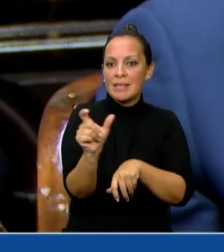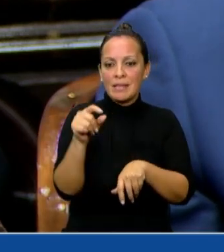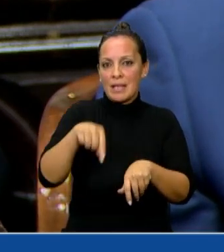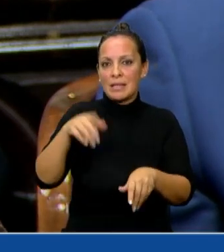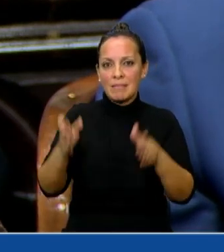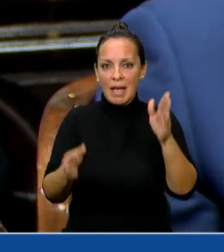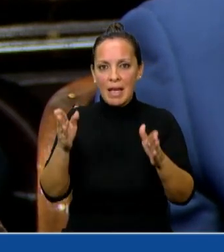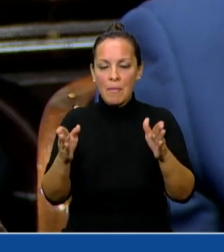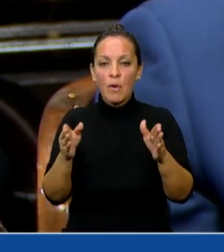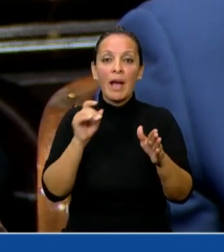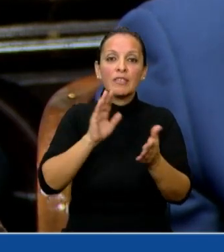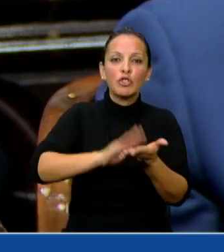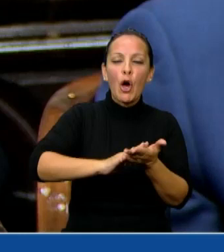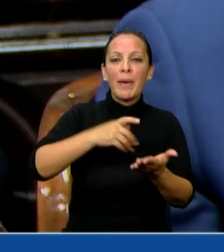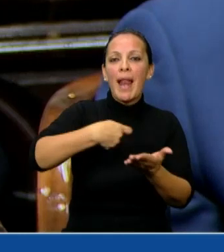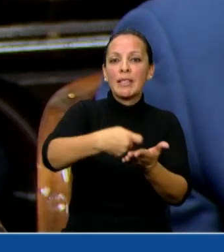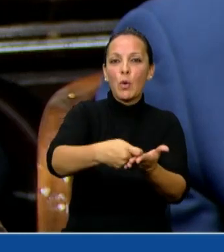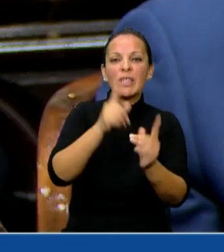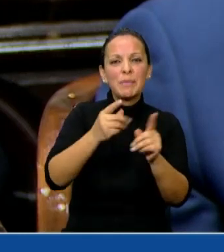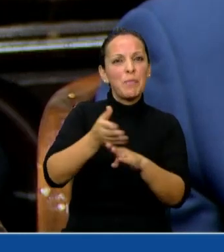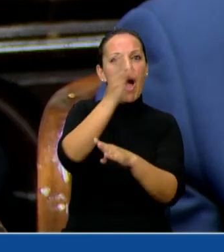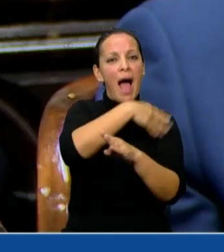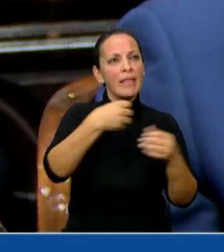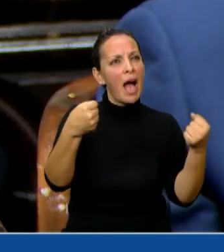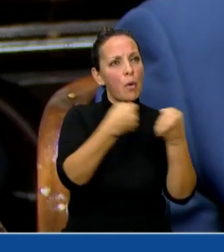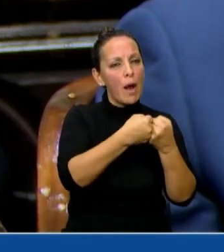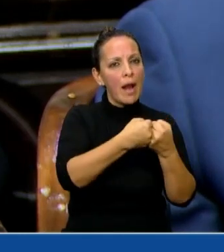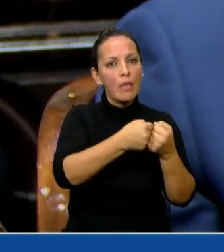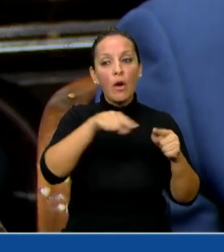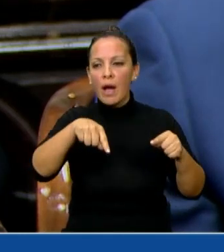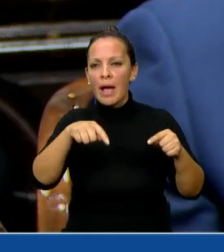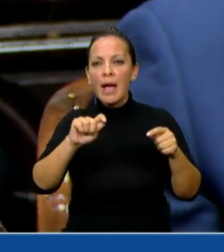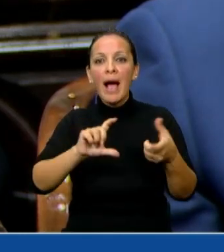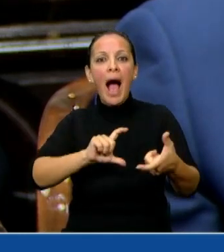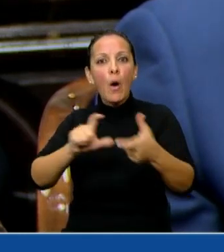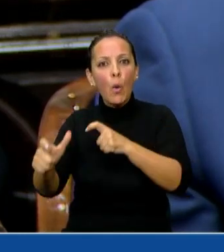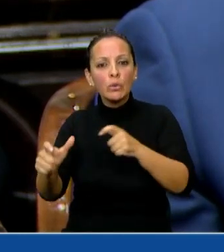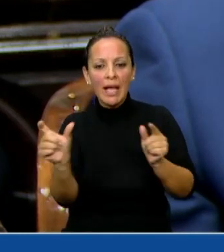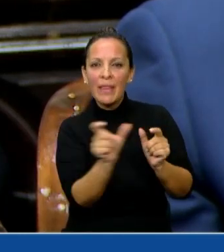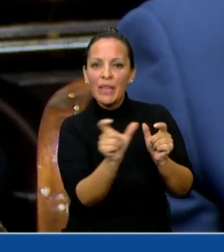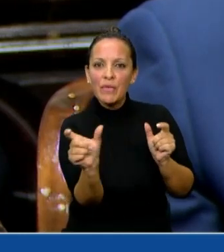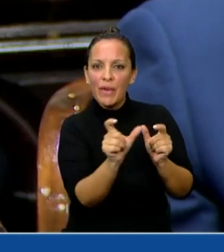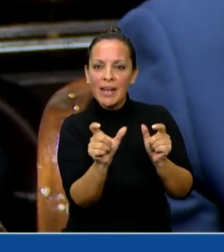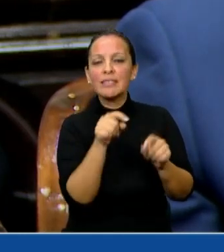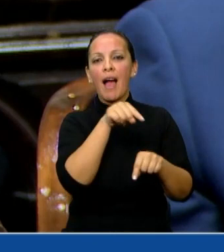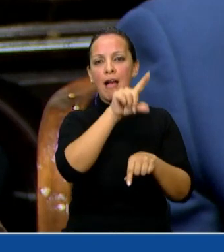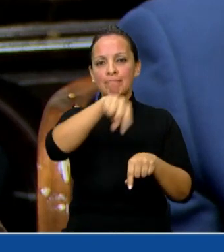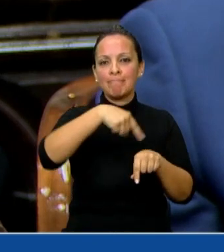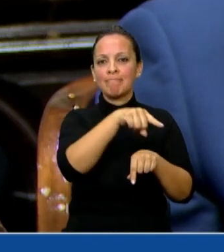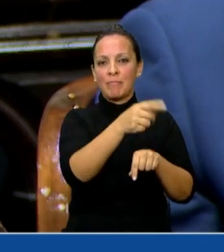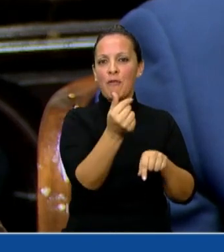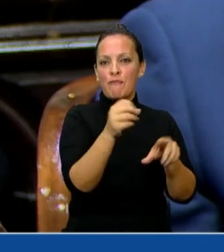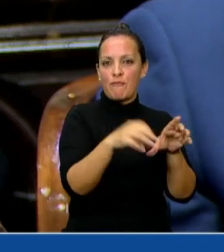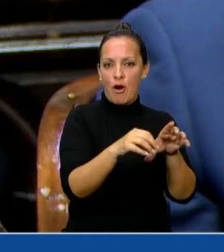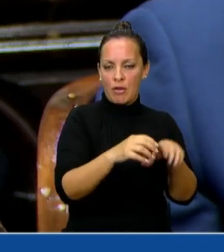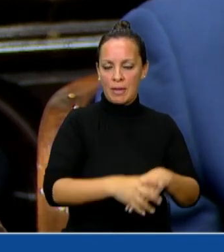se produzcan entre las cuotas originalmente pactadas y el importe que surja del ajuste de capital por el índice IAR en función